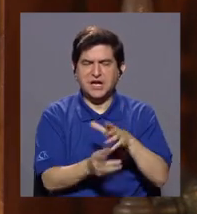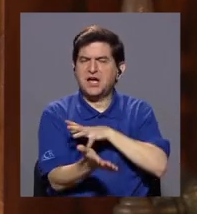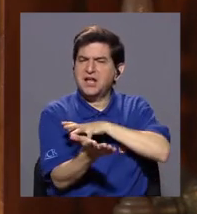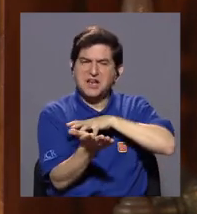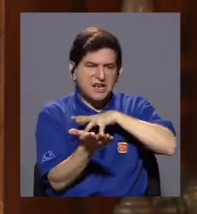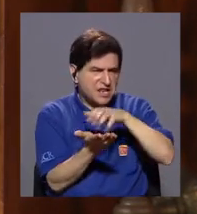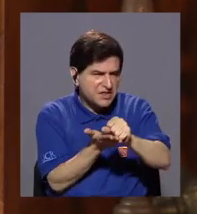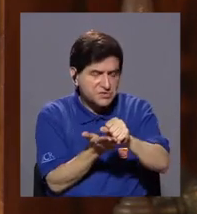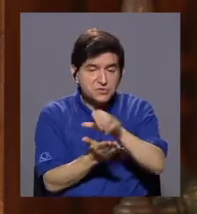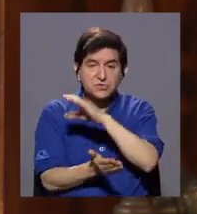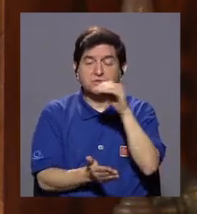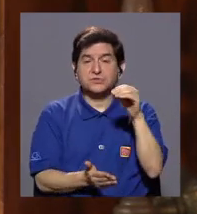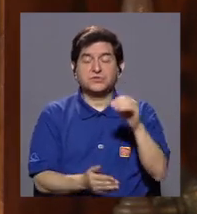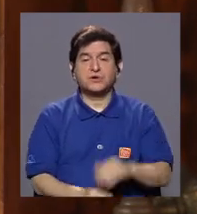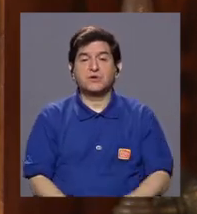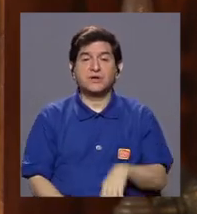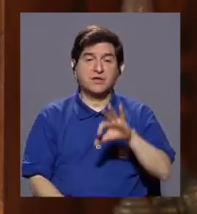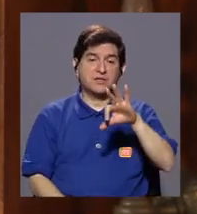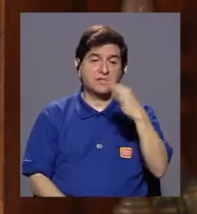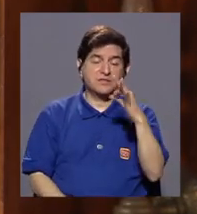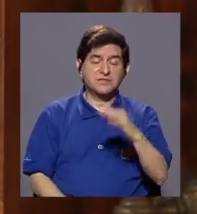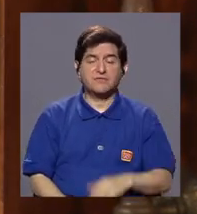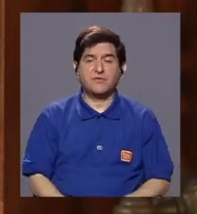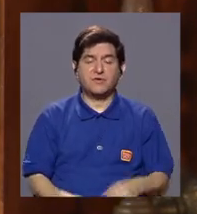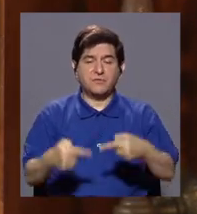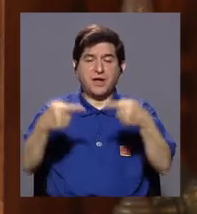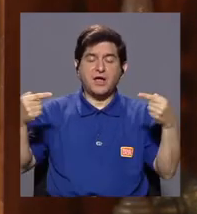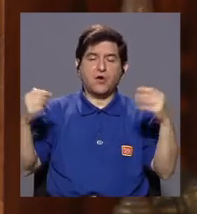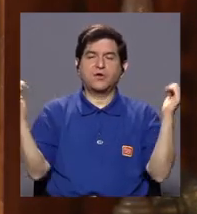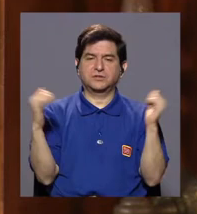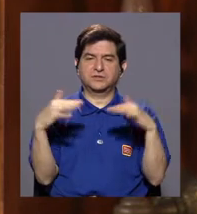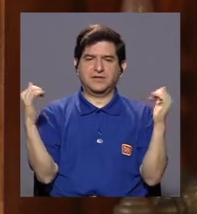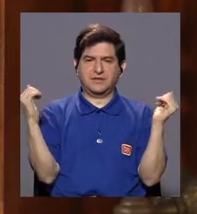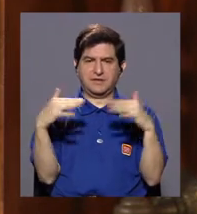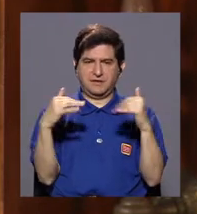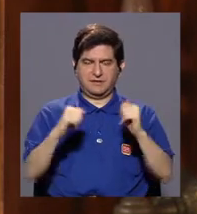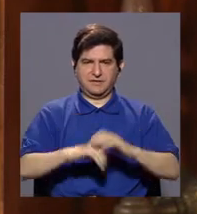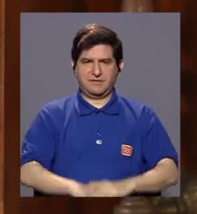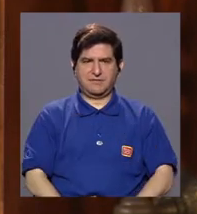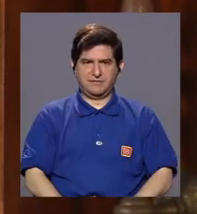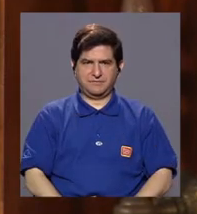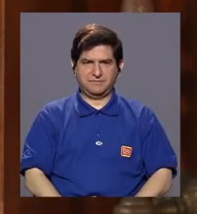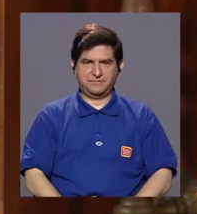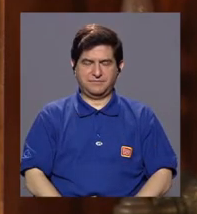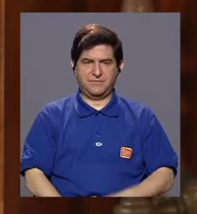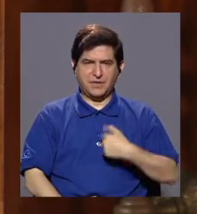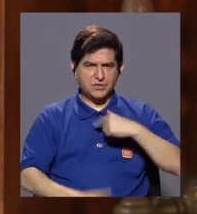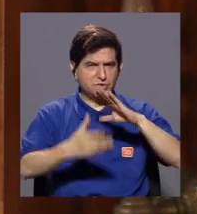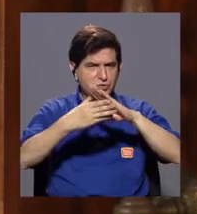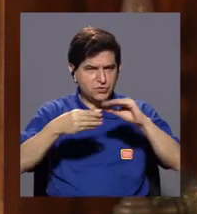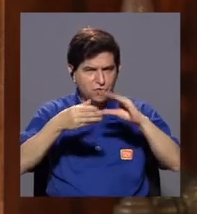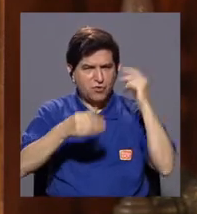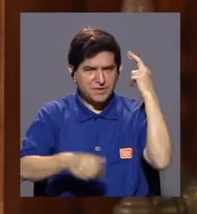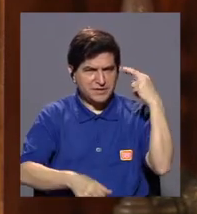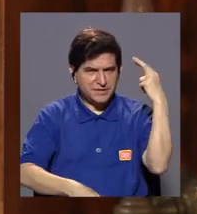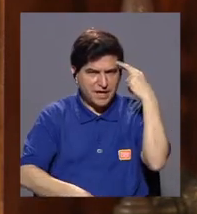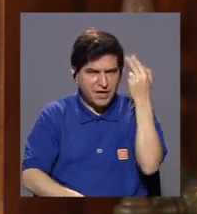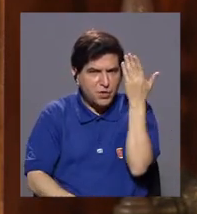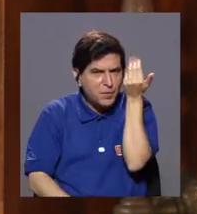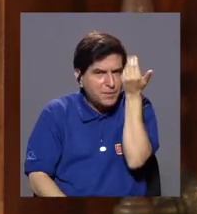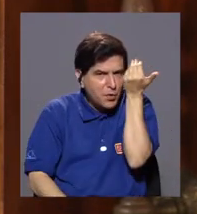la destructividad y por lo tanto combatir la guerra. Le hago este comentario